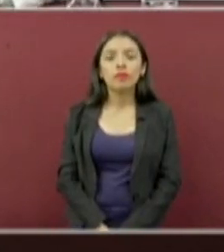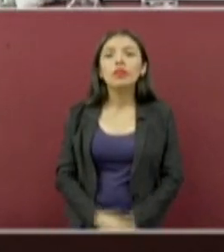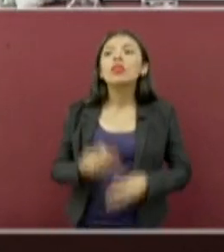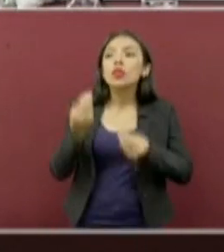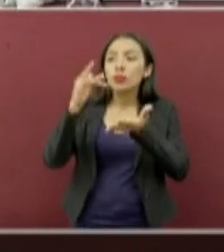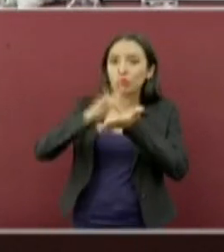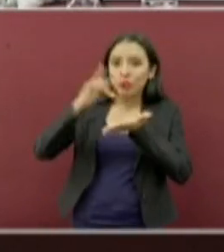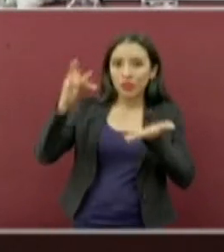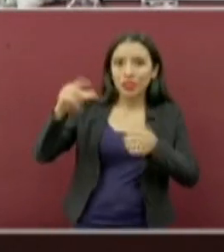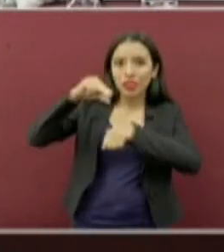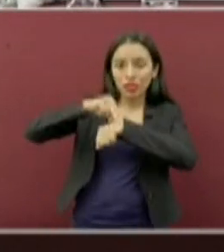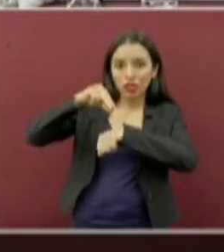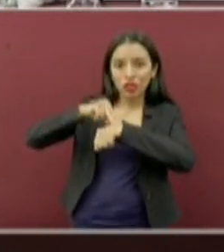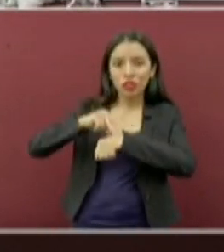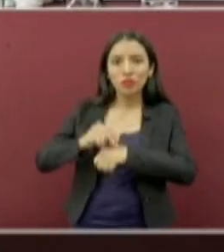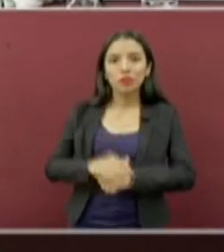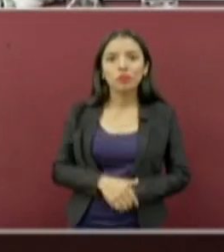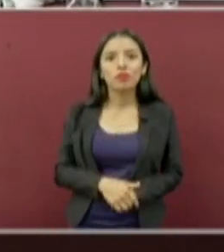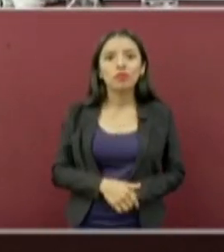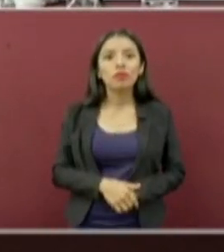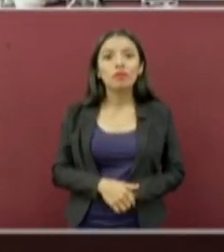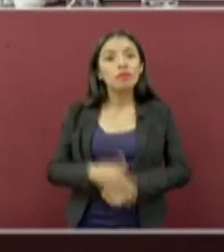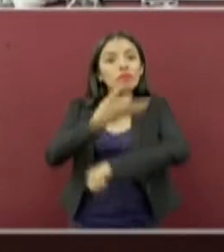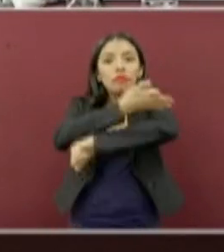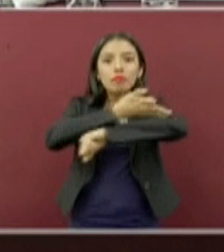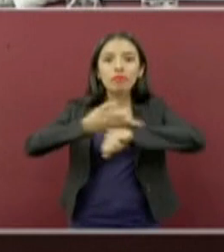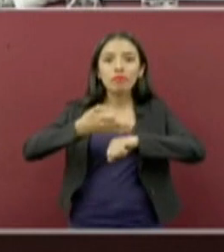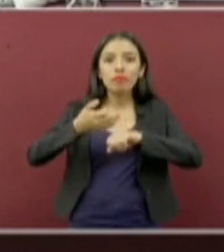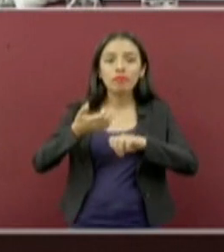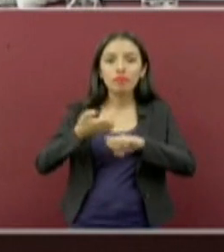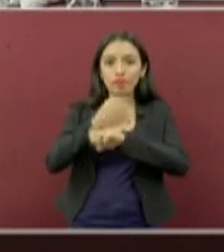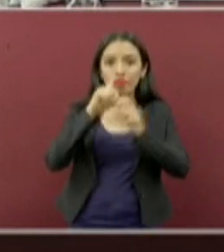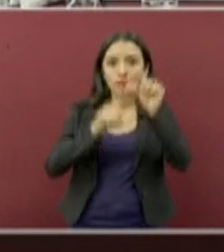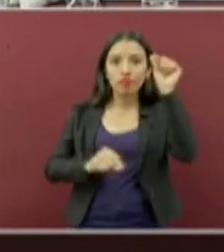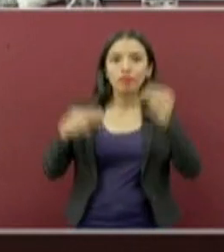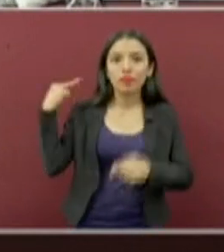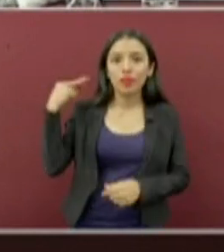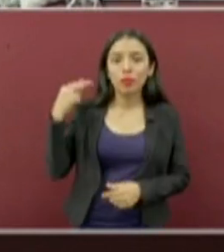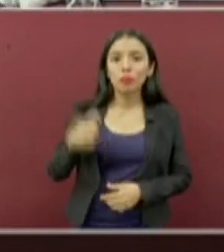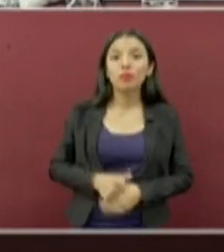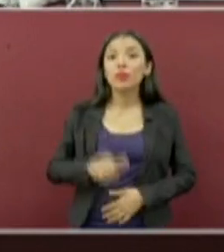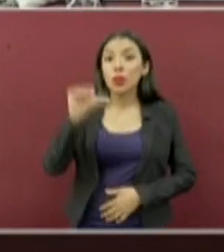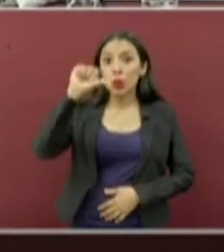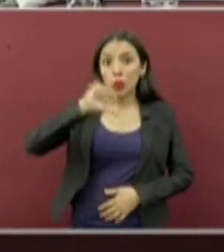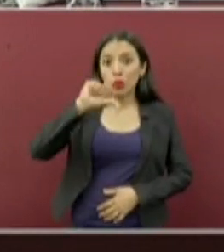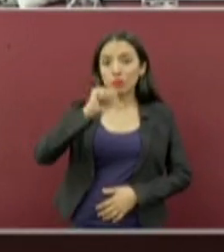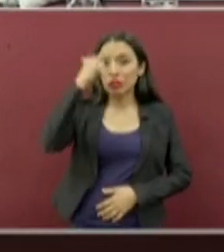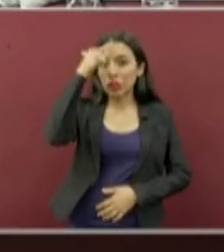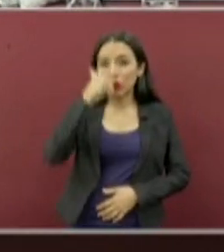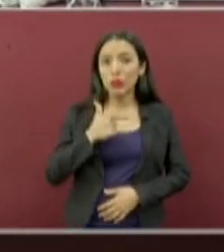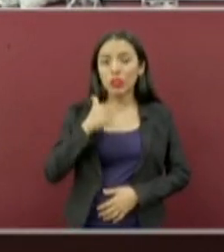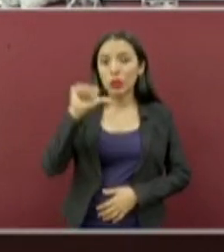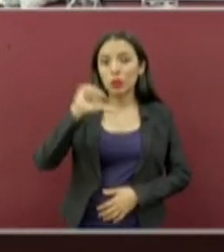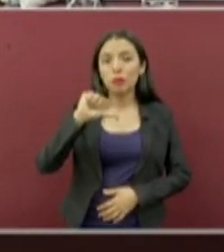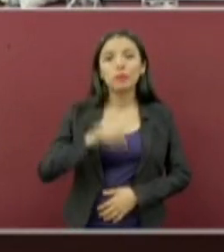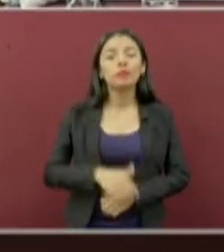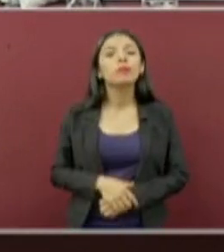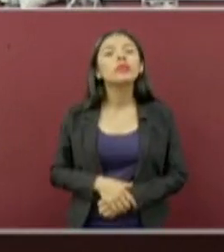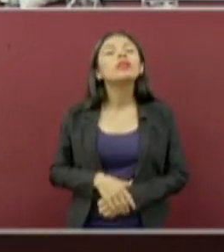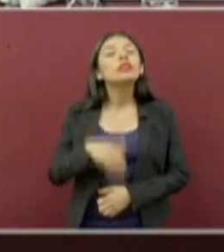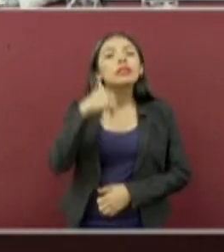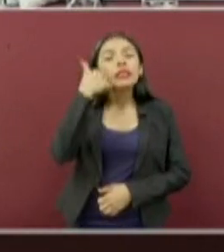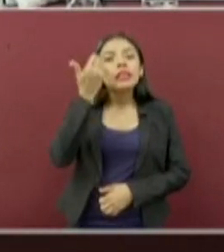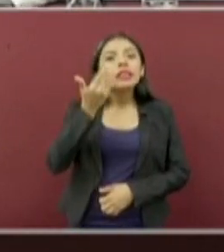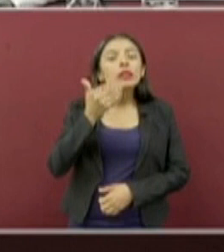Muchas gracias, doctor Berenstain. Familia veracruzana, esta noche quiero